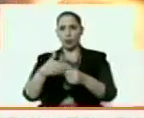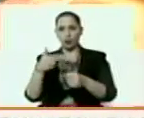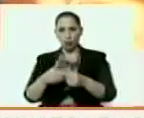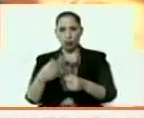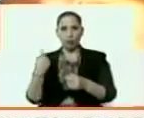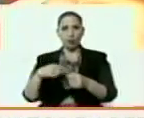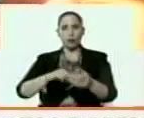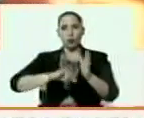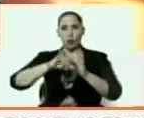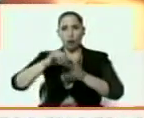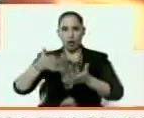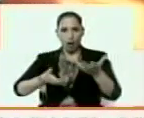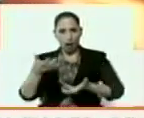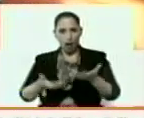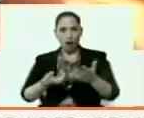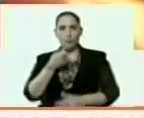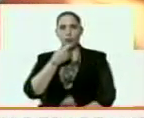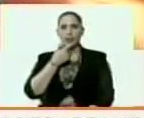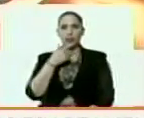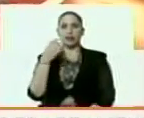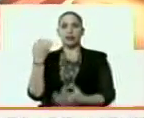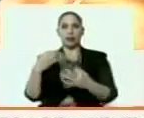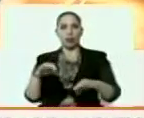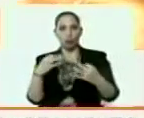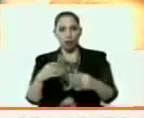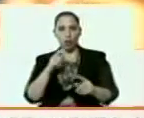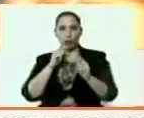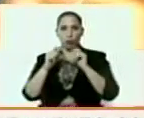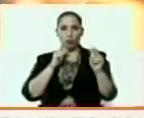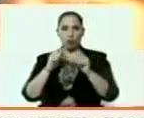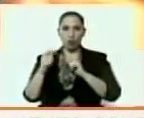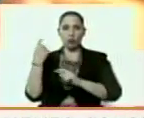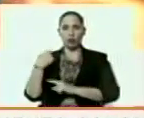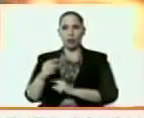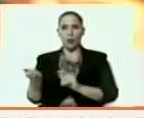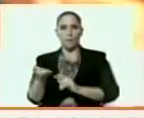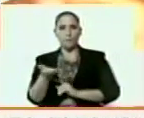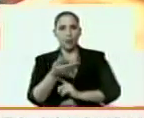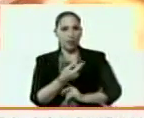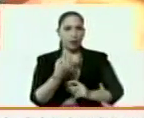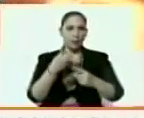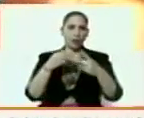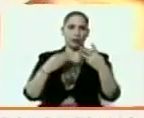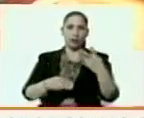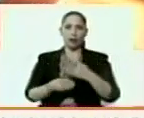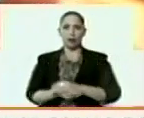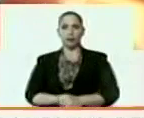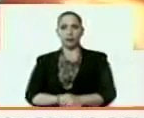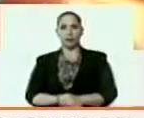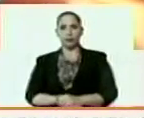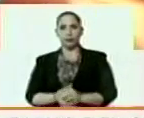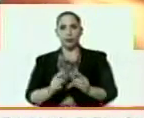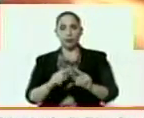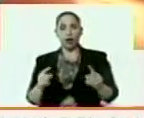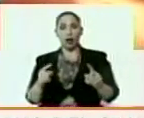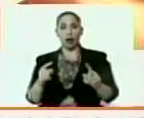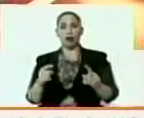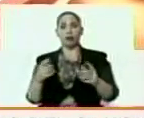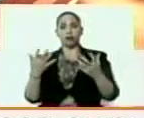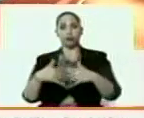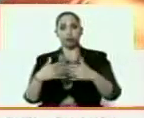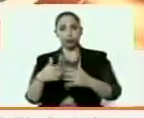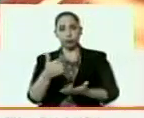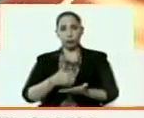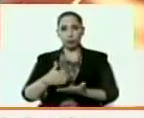tenemos gas, tenemos bellezas naturales para el turismo, tenemos madera, tenemos materia prima para la industria farmacéutica. Hay